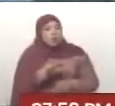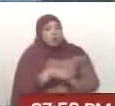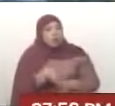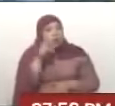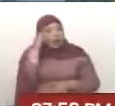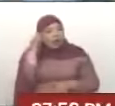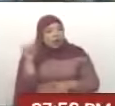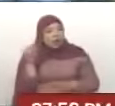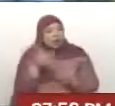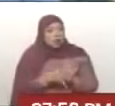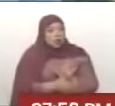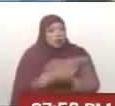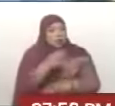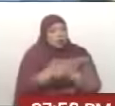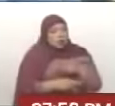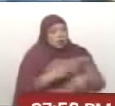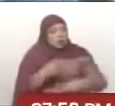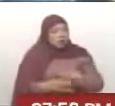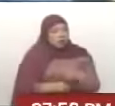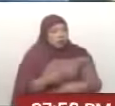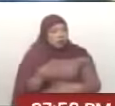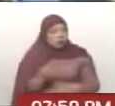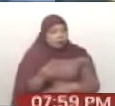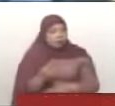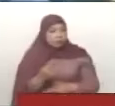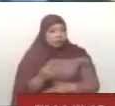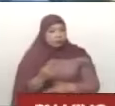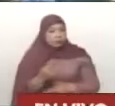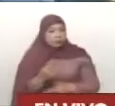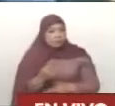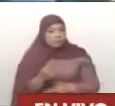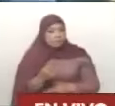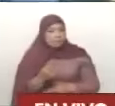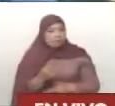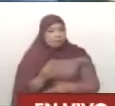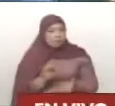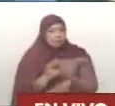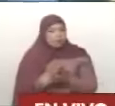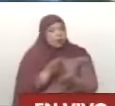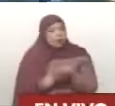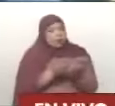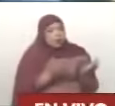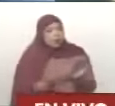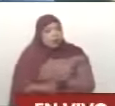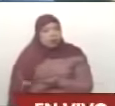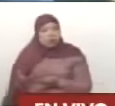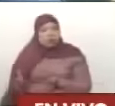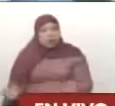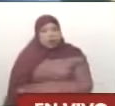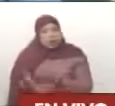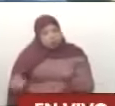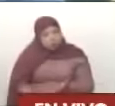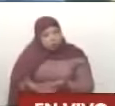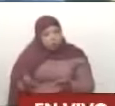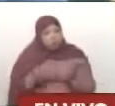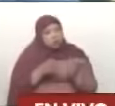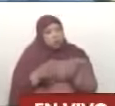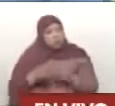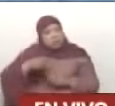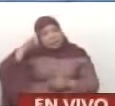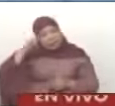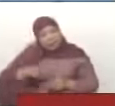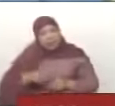Haití, donde estaba la gran revolución. Y en Haití, Petión lo recibió, le levantó el ánimo, le organizó unos